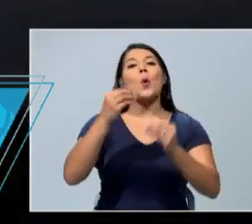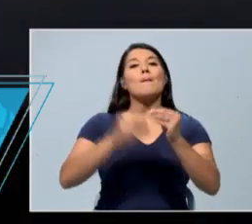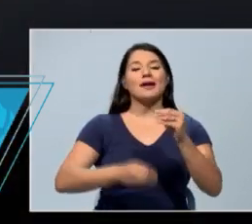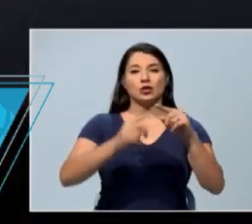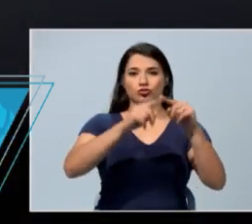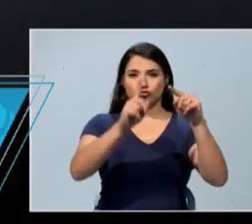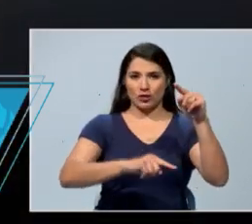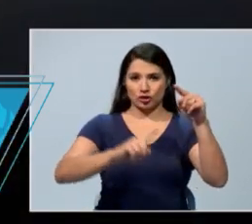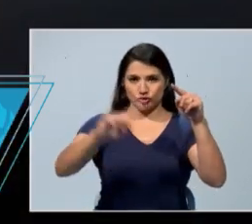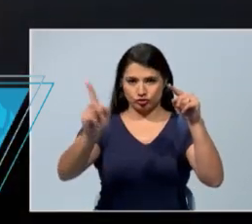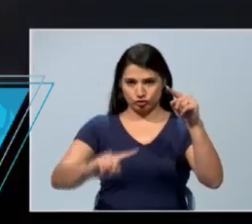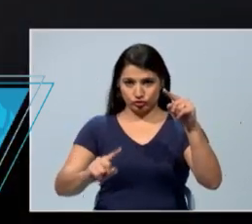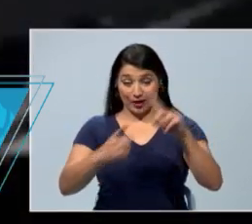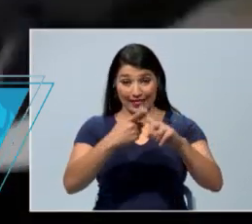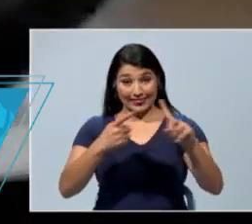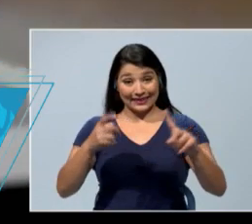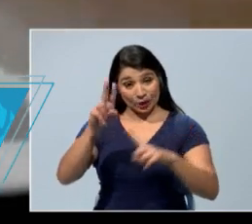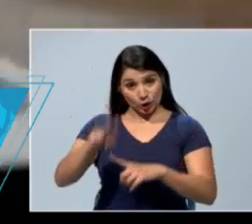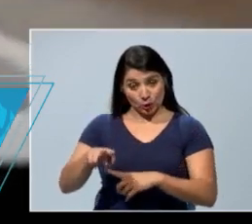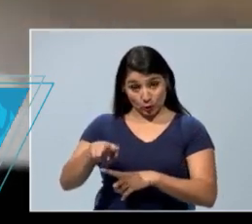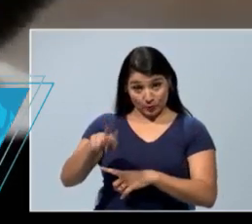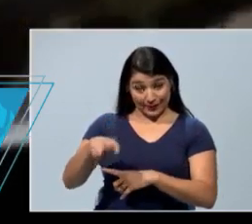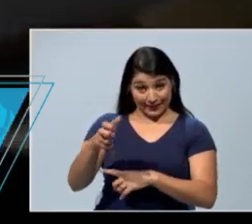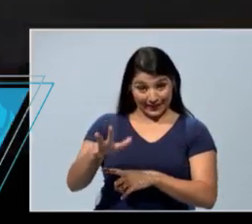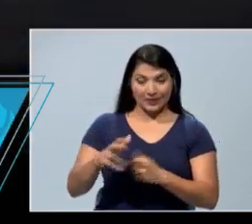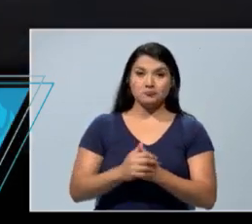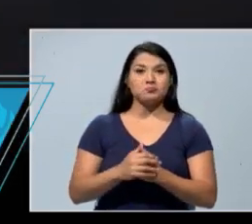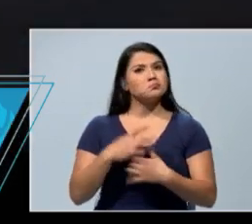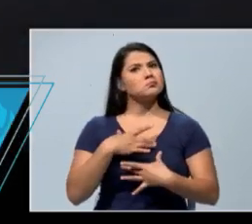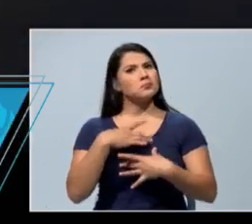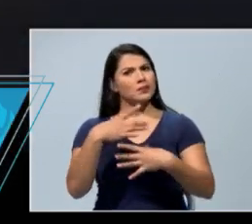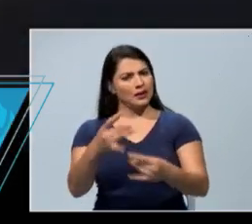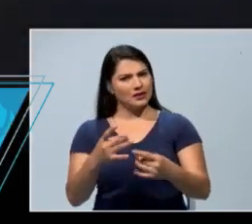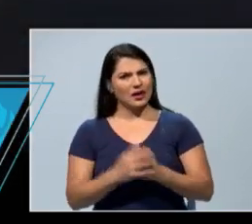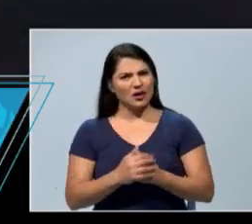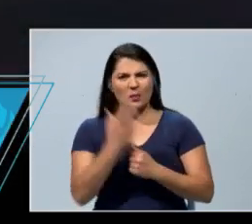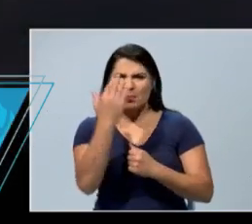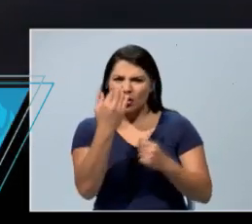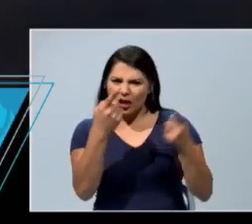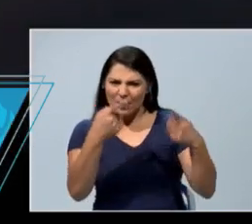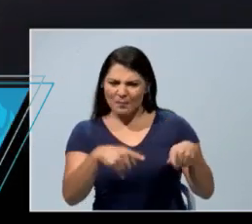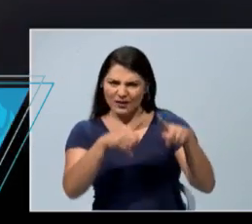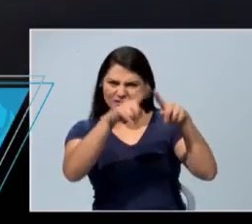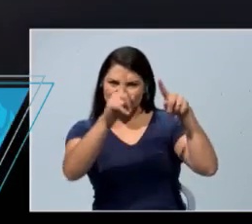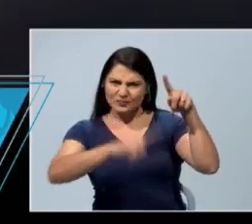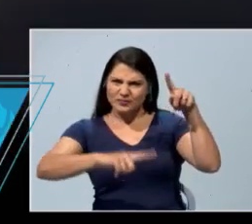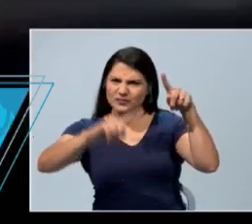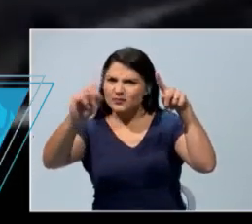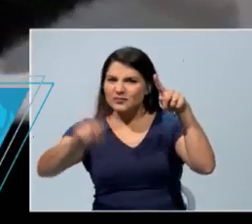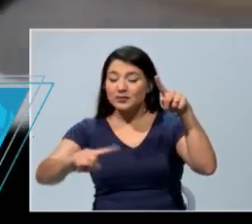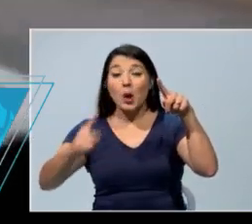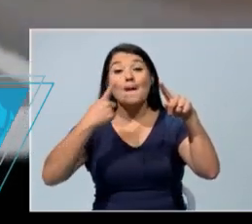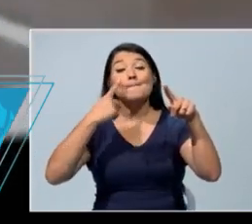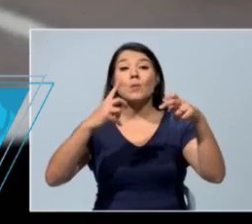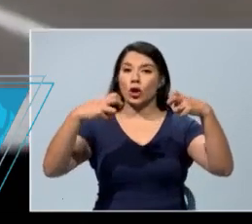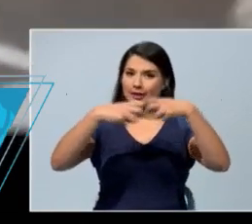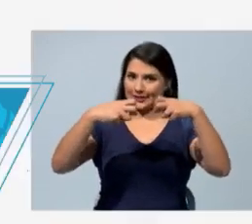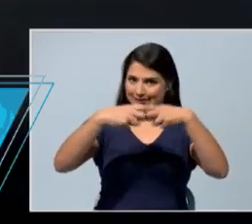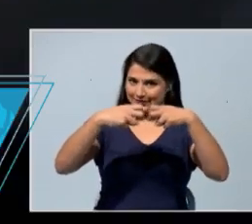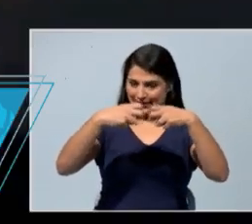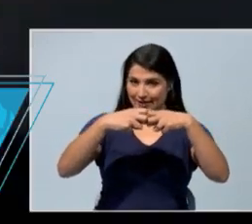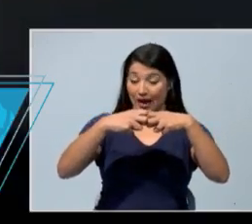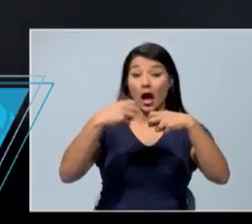2013. Dato muy interesante. Las descargas atmosféricas son producto de la electricidad libre que se genera cuando el aire y